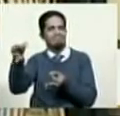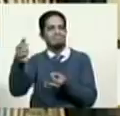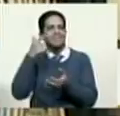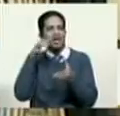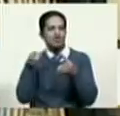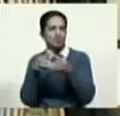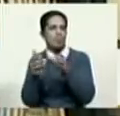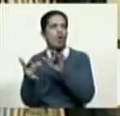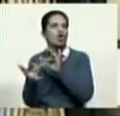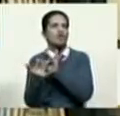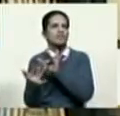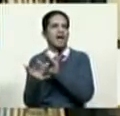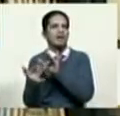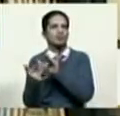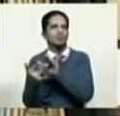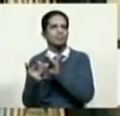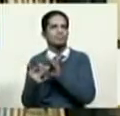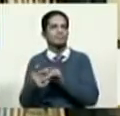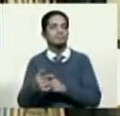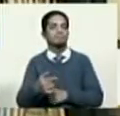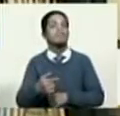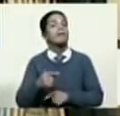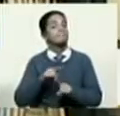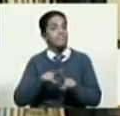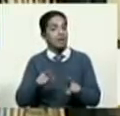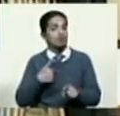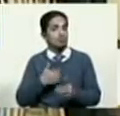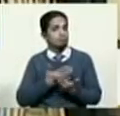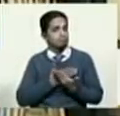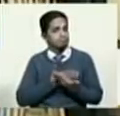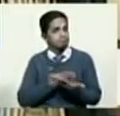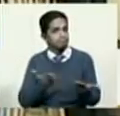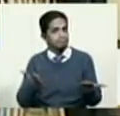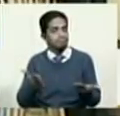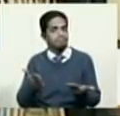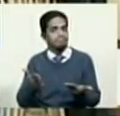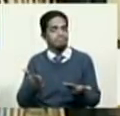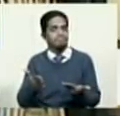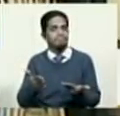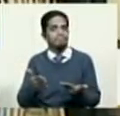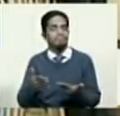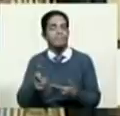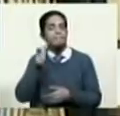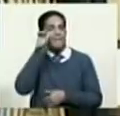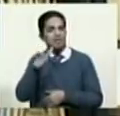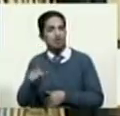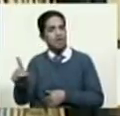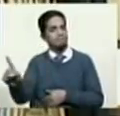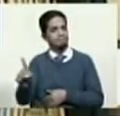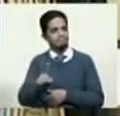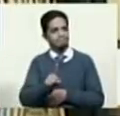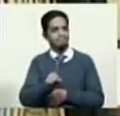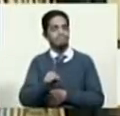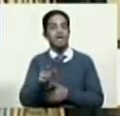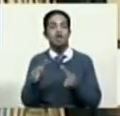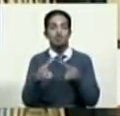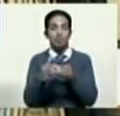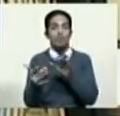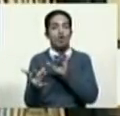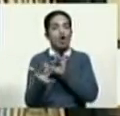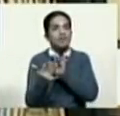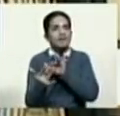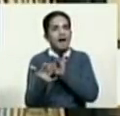contacto. Pero estoy listo y dispuesto para recibir cualquier enviado del grupo de contacto y